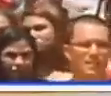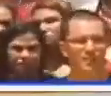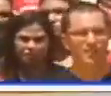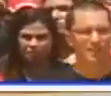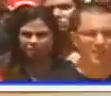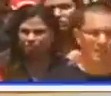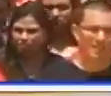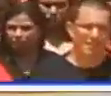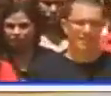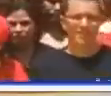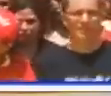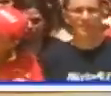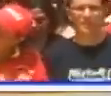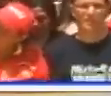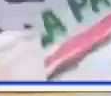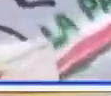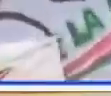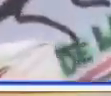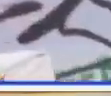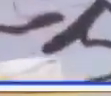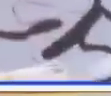Yo los quiero también, yo los quiero.